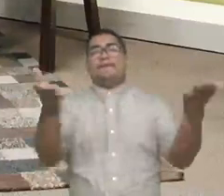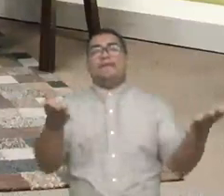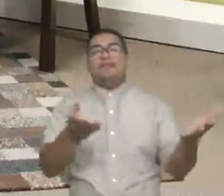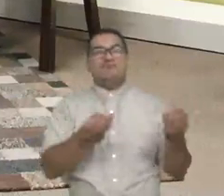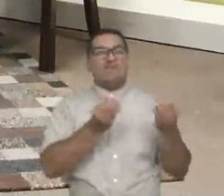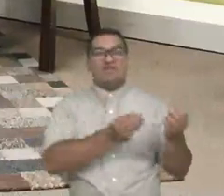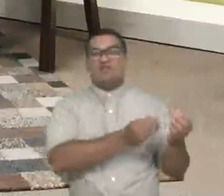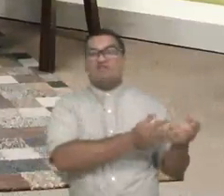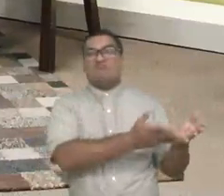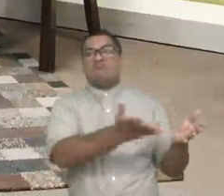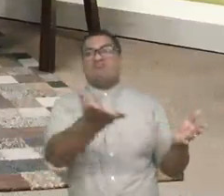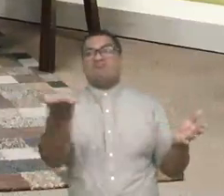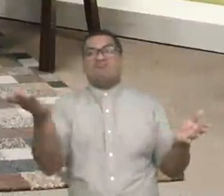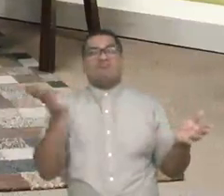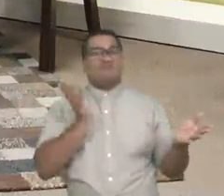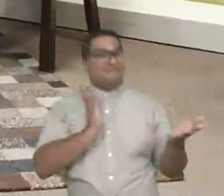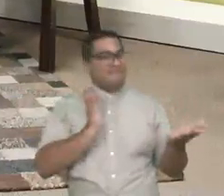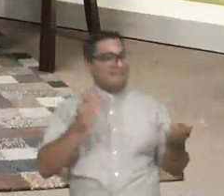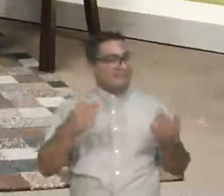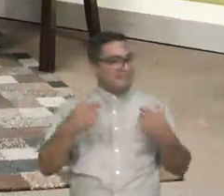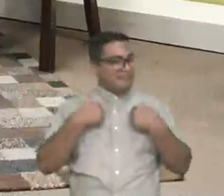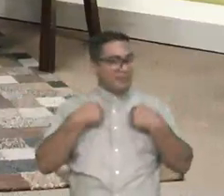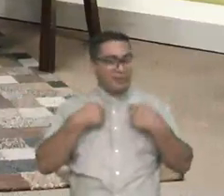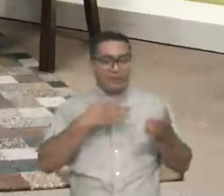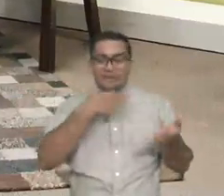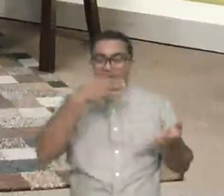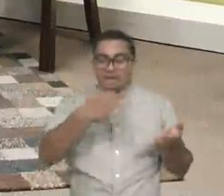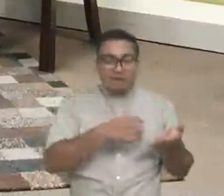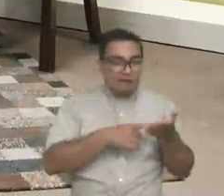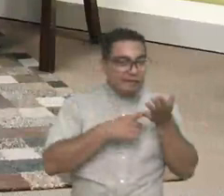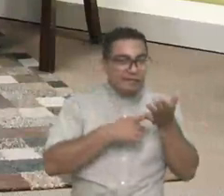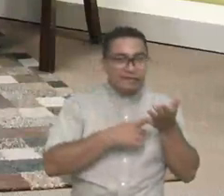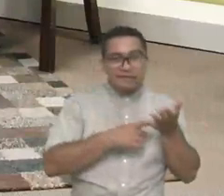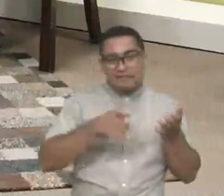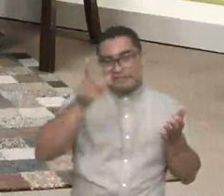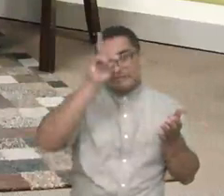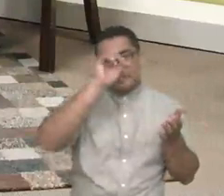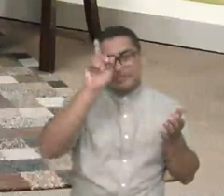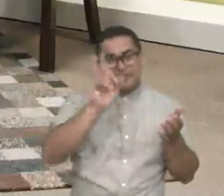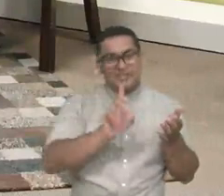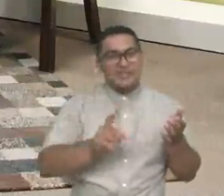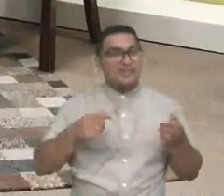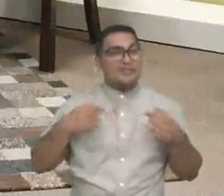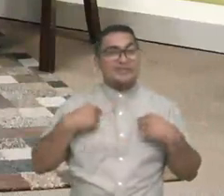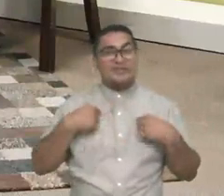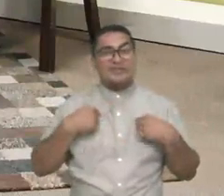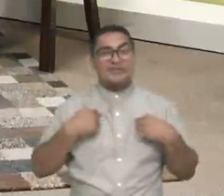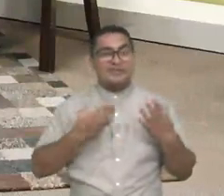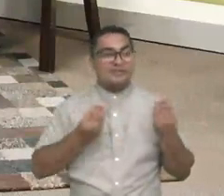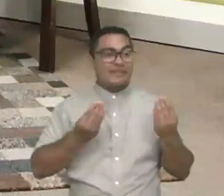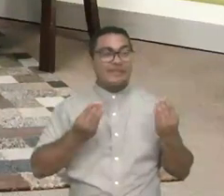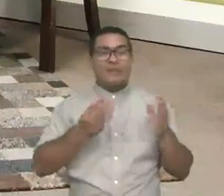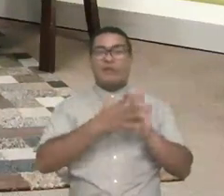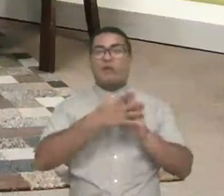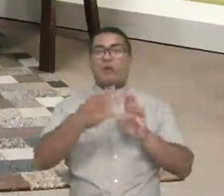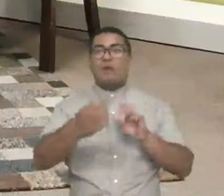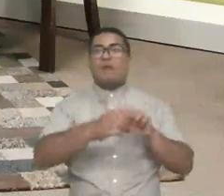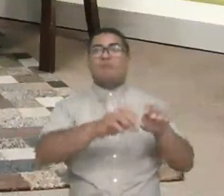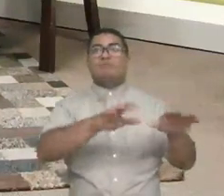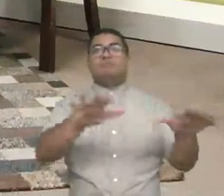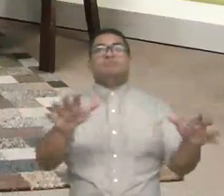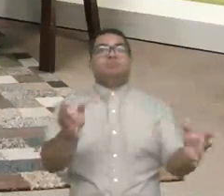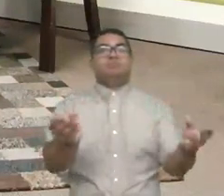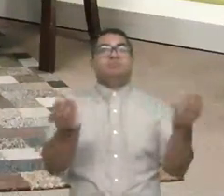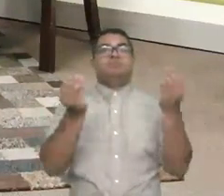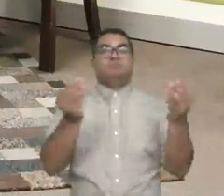cadena. Y yo no estoy 100% segura que eso. Entonces, mi estrés, mi ansiedad, se lo transmito a no sé cuántas personas